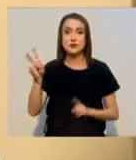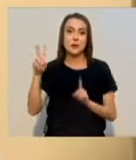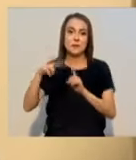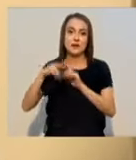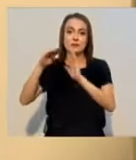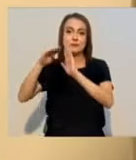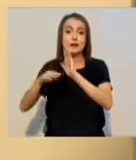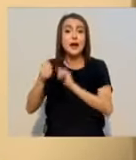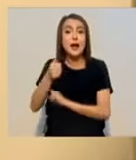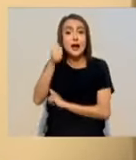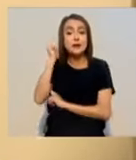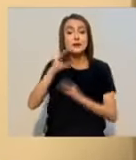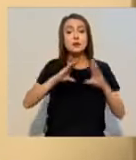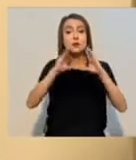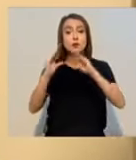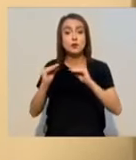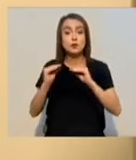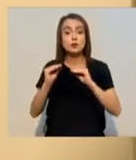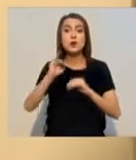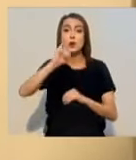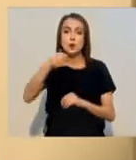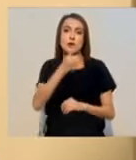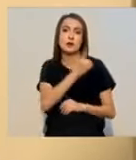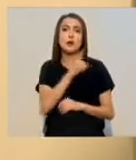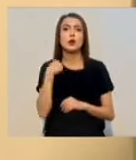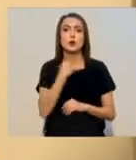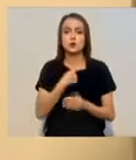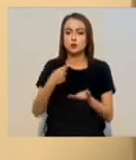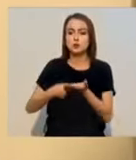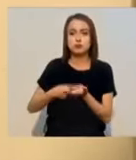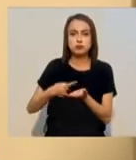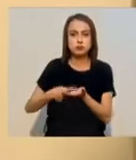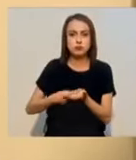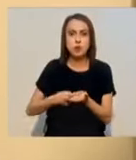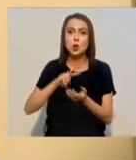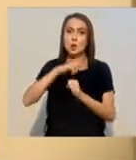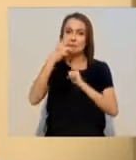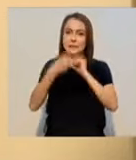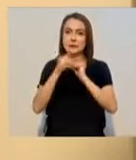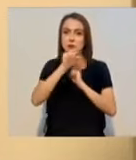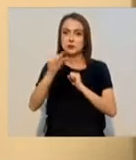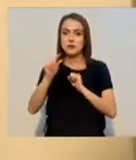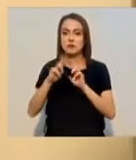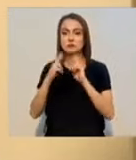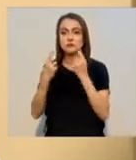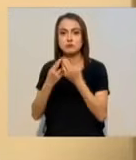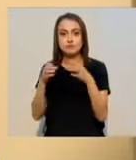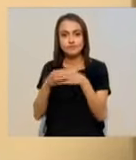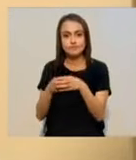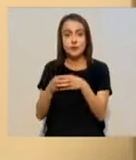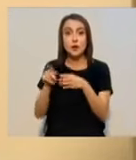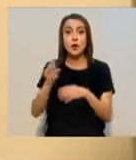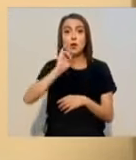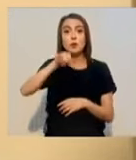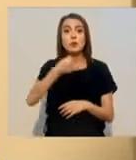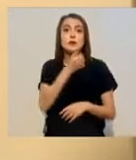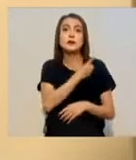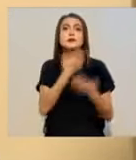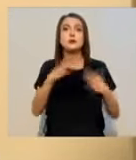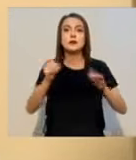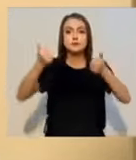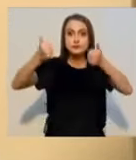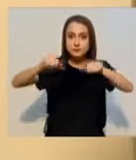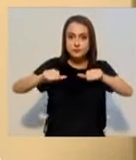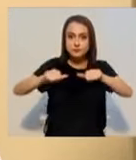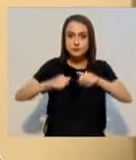Anoche, en Junta Directiva, otra vez, hemos estado sesionando prácticamente dos veces por semana, la Junta Directiva